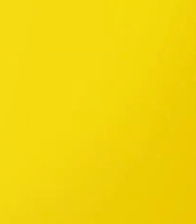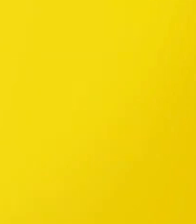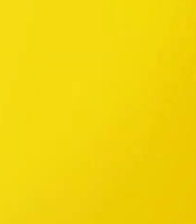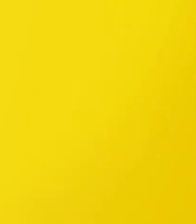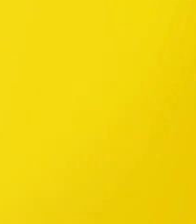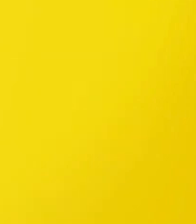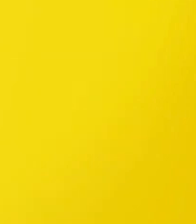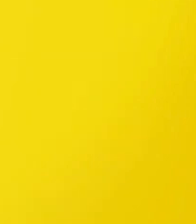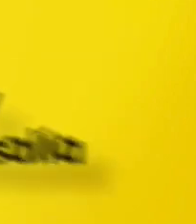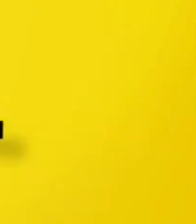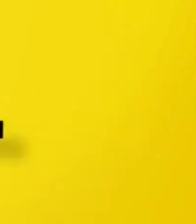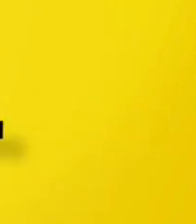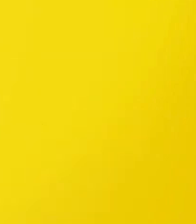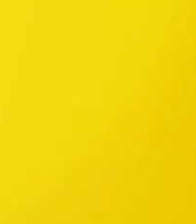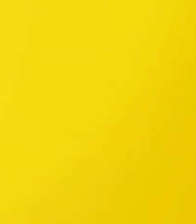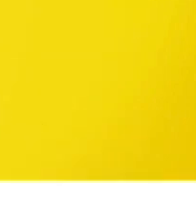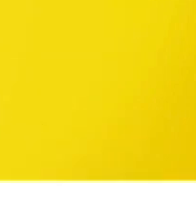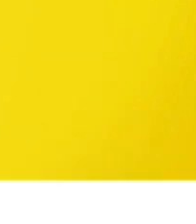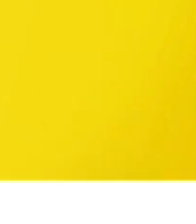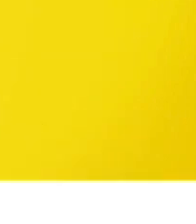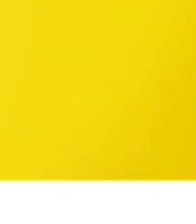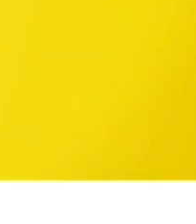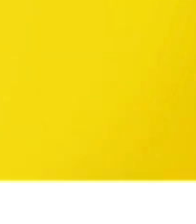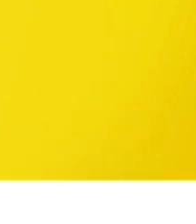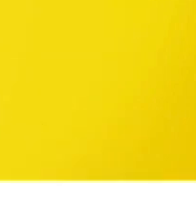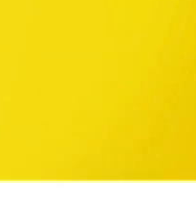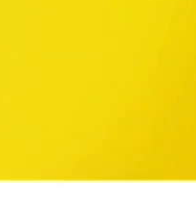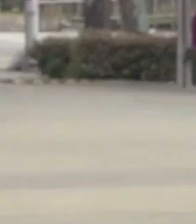pagos, recargas y corresponsalía.